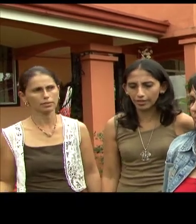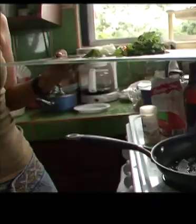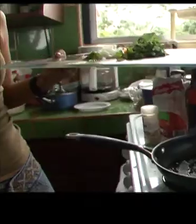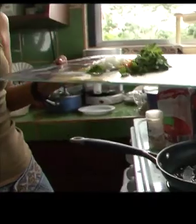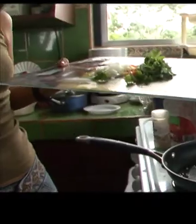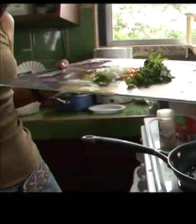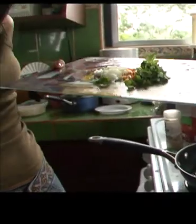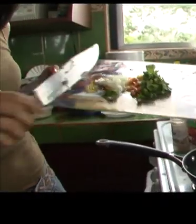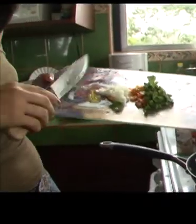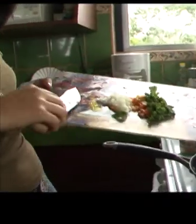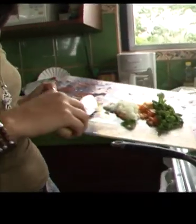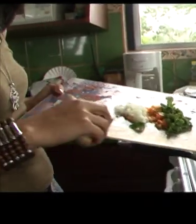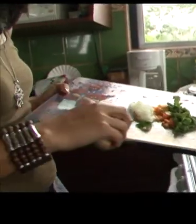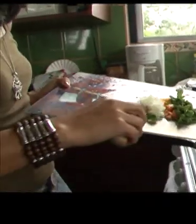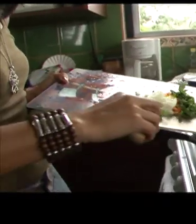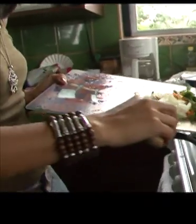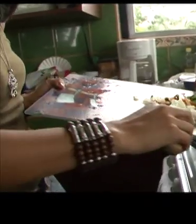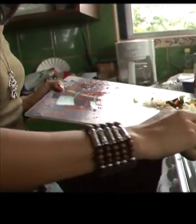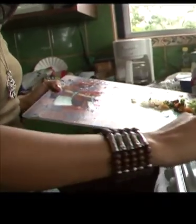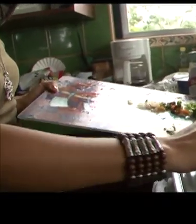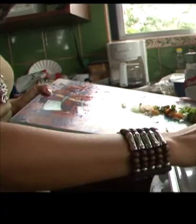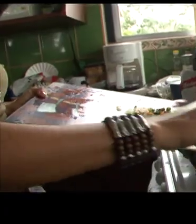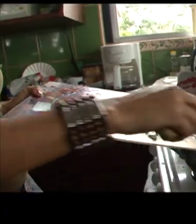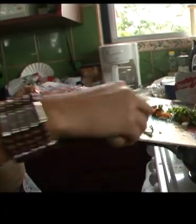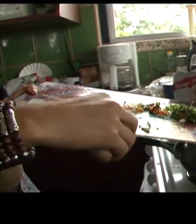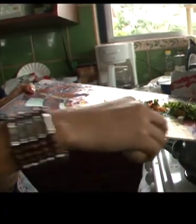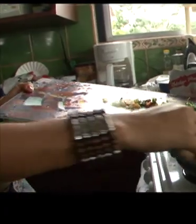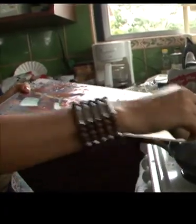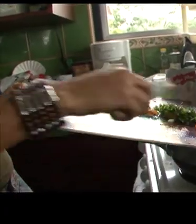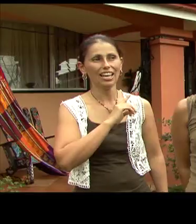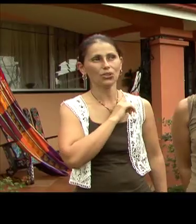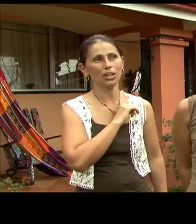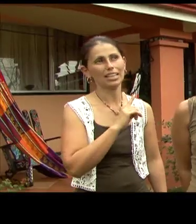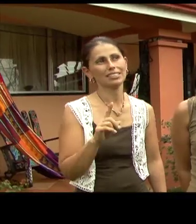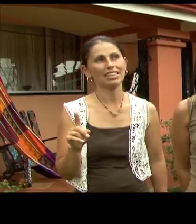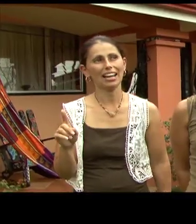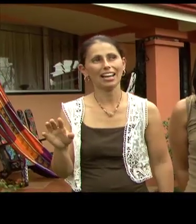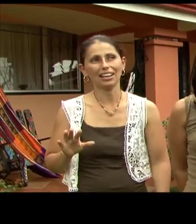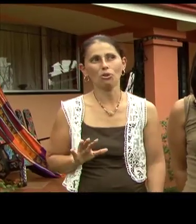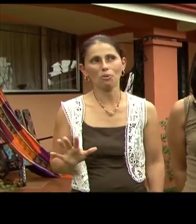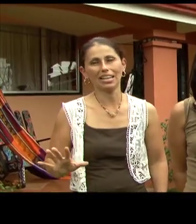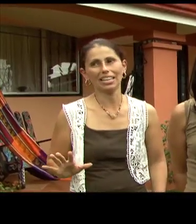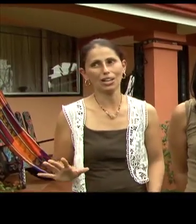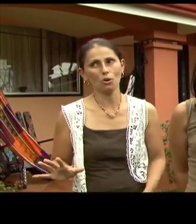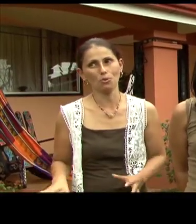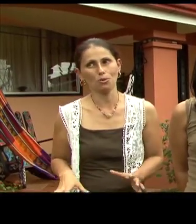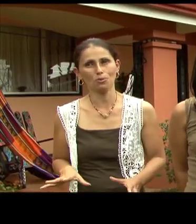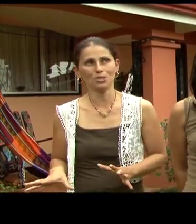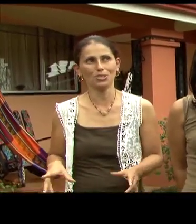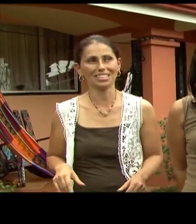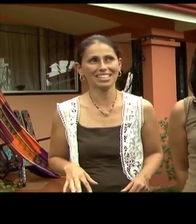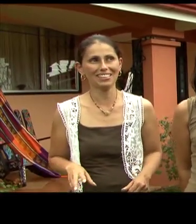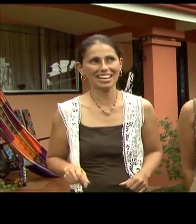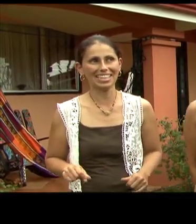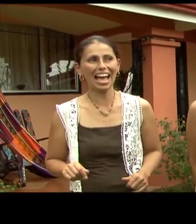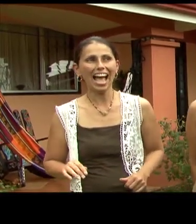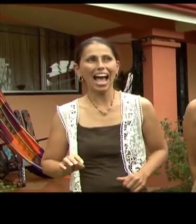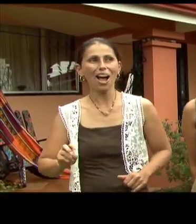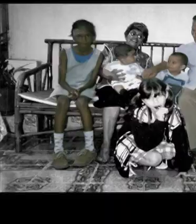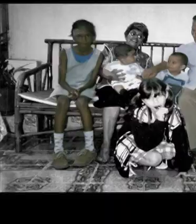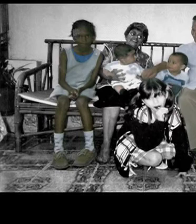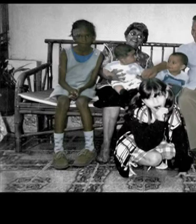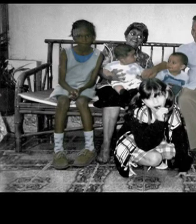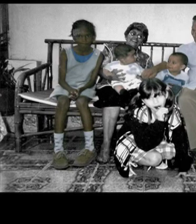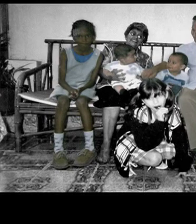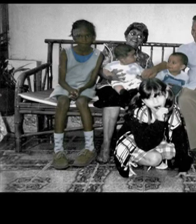pestes. Entonces él, cuando uno estaba cerca, no le hacía como aleda, como muy cariño, así, ¿verdad?